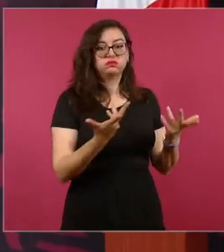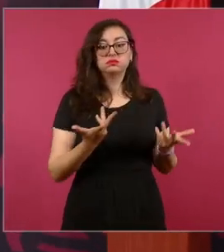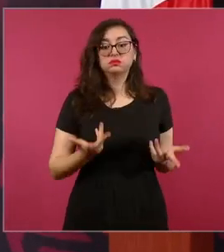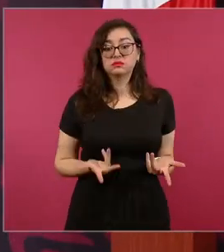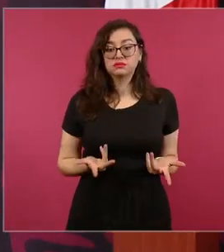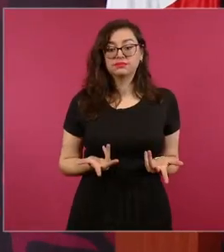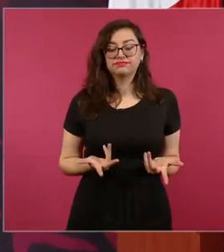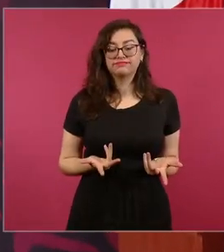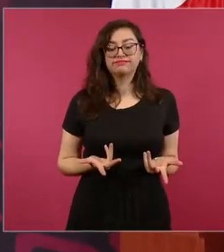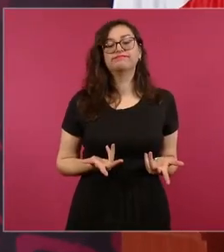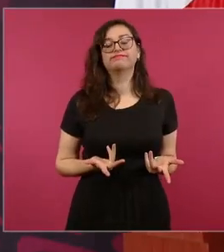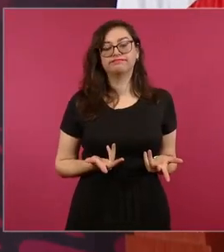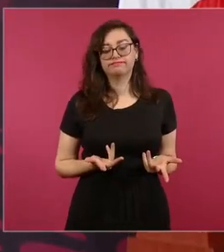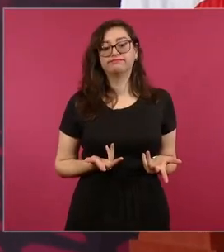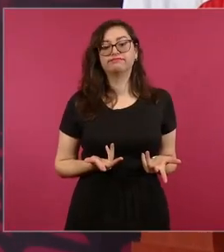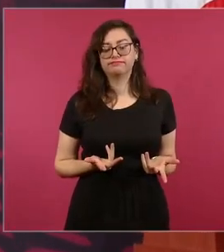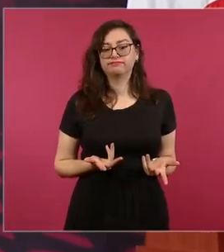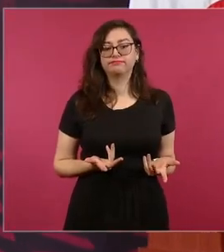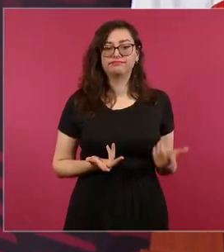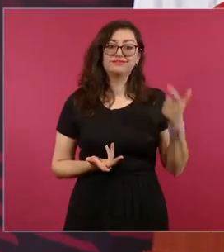y hay que